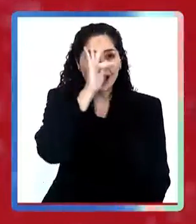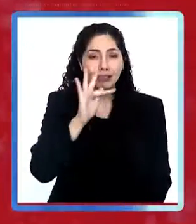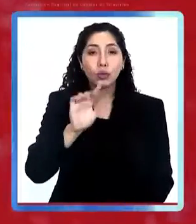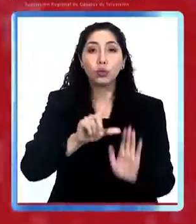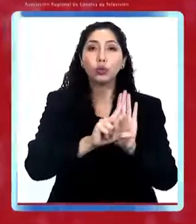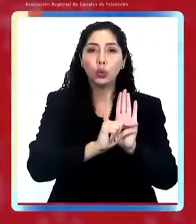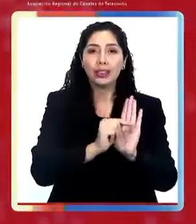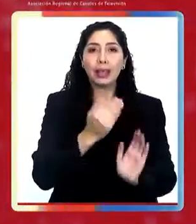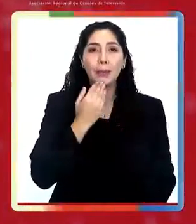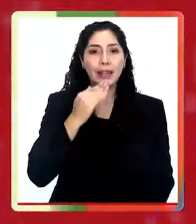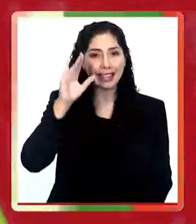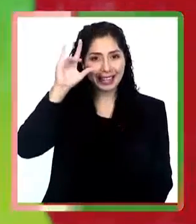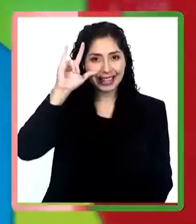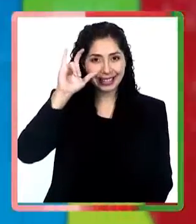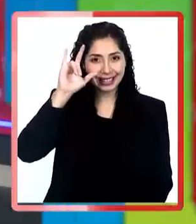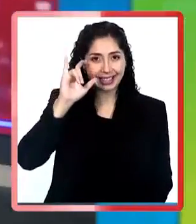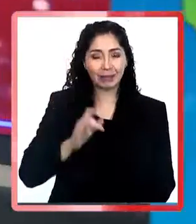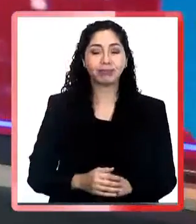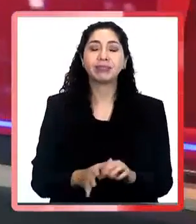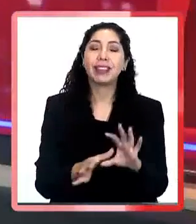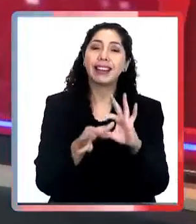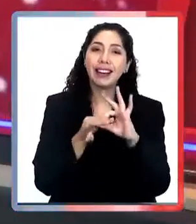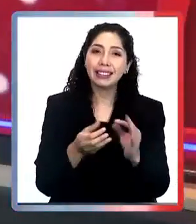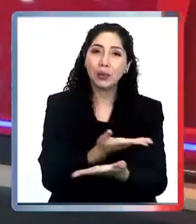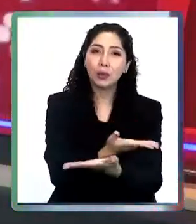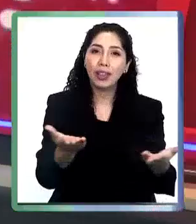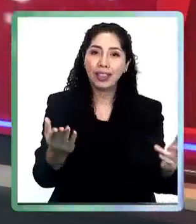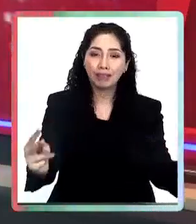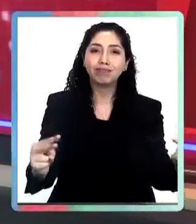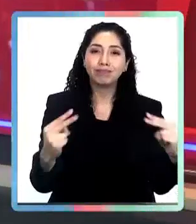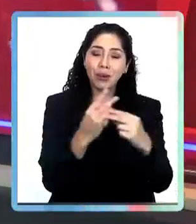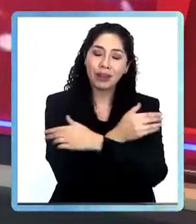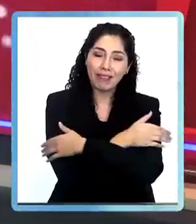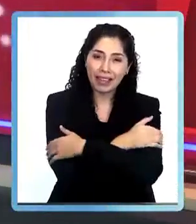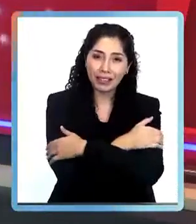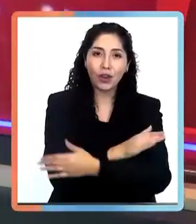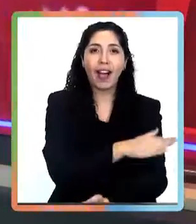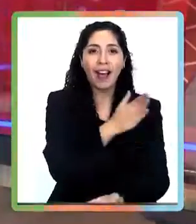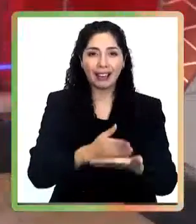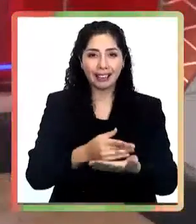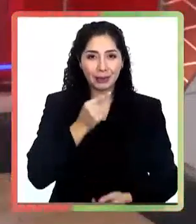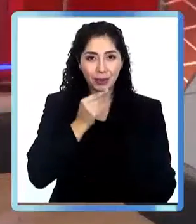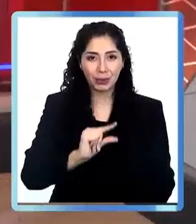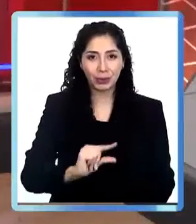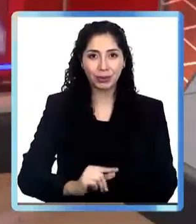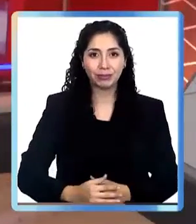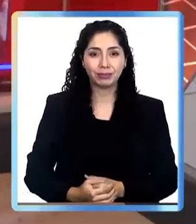twitter y también en instagram gracias por acompañarnos un abrazo y hasta pronto